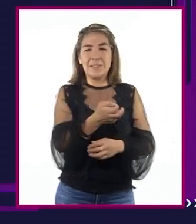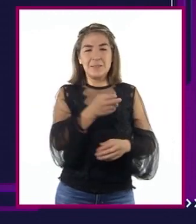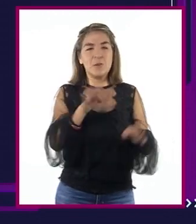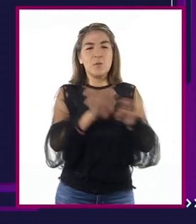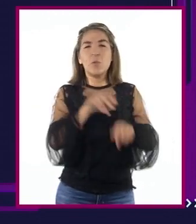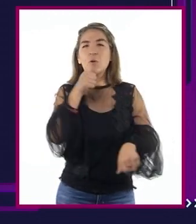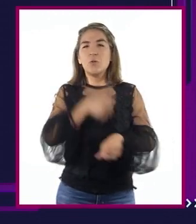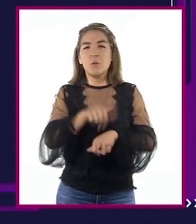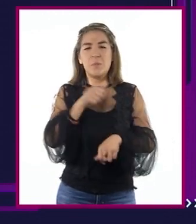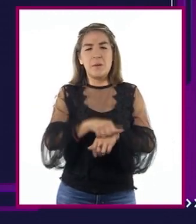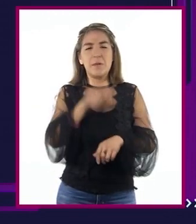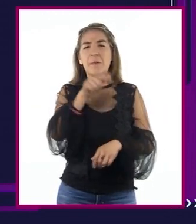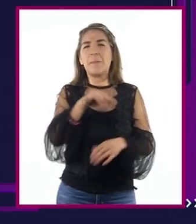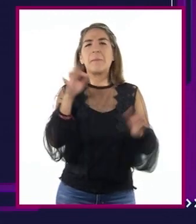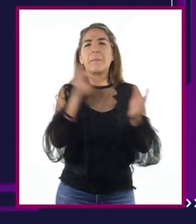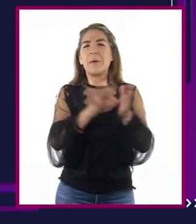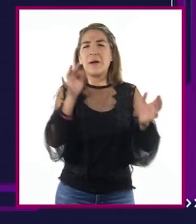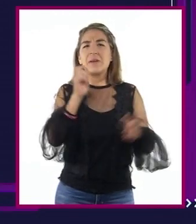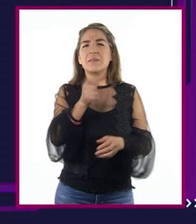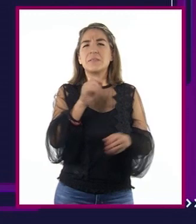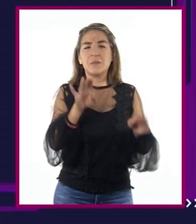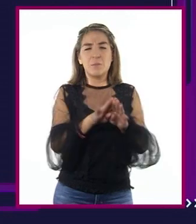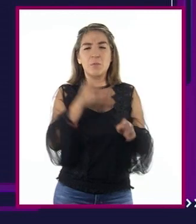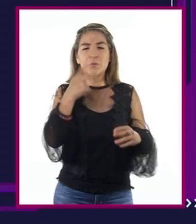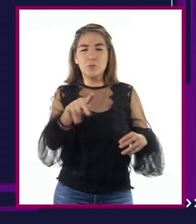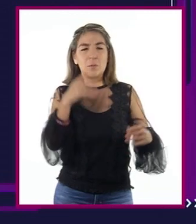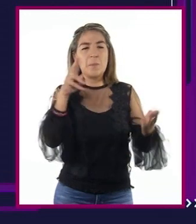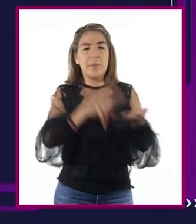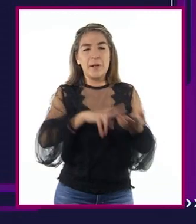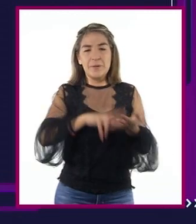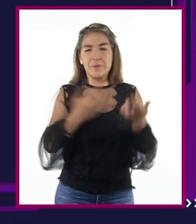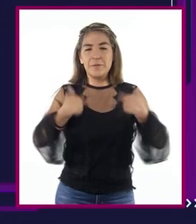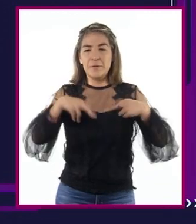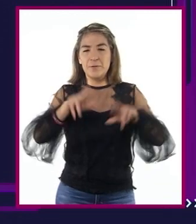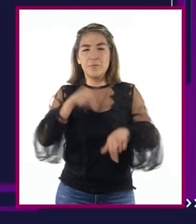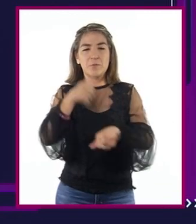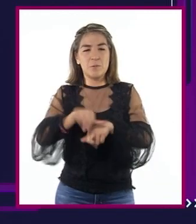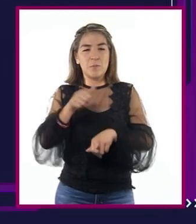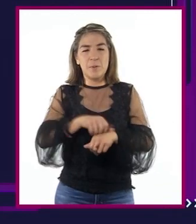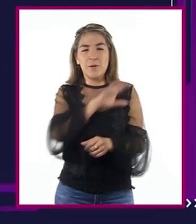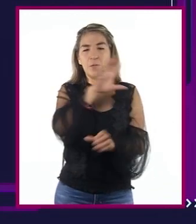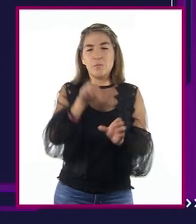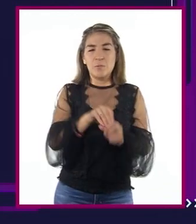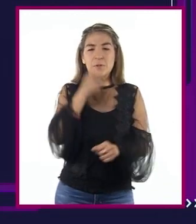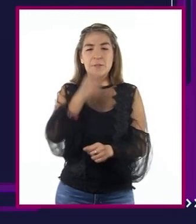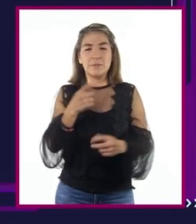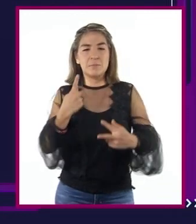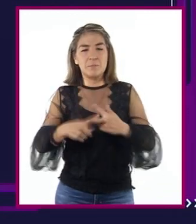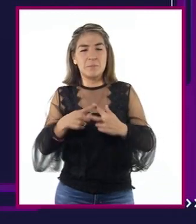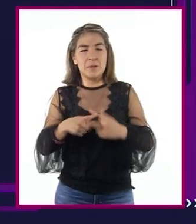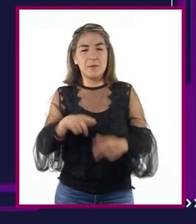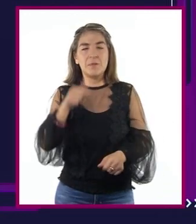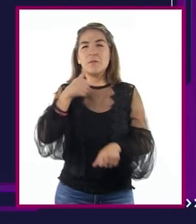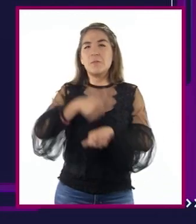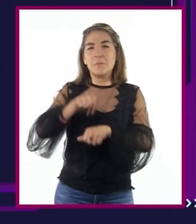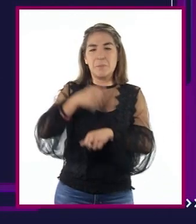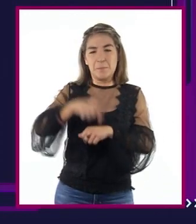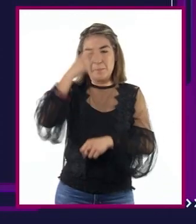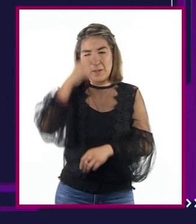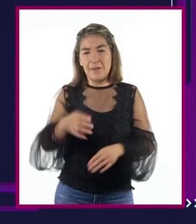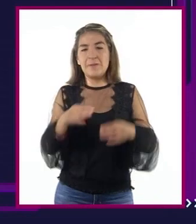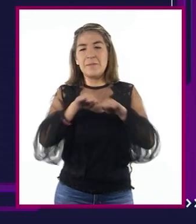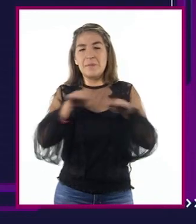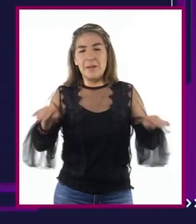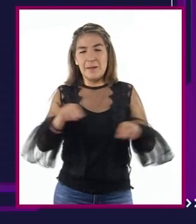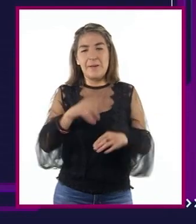La marca de clase es el valor que representa a todo el intervalo para el cálculo de algunos parámetros como